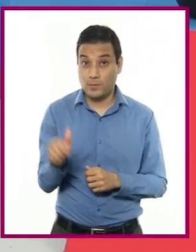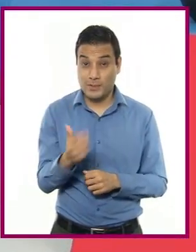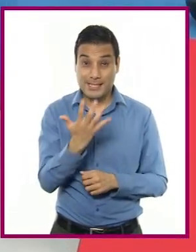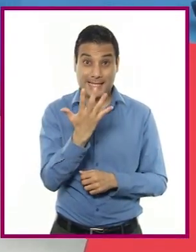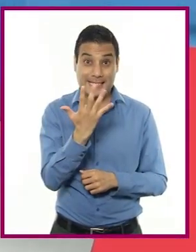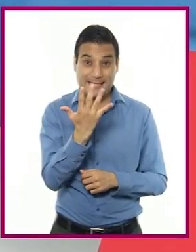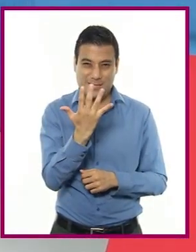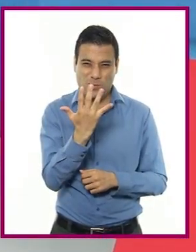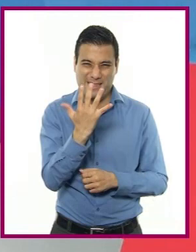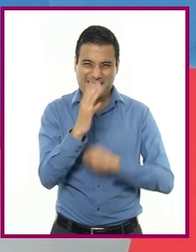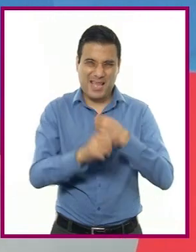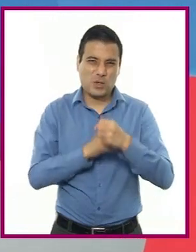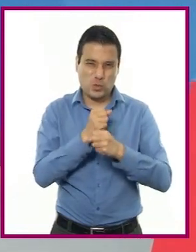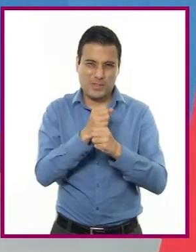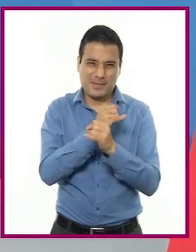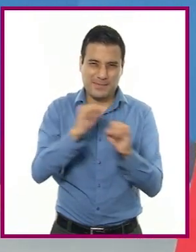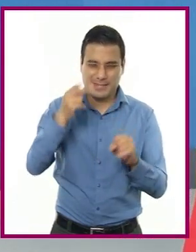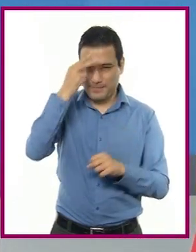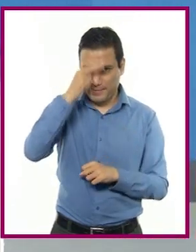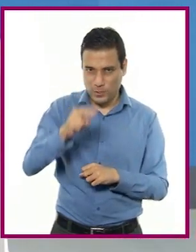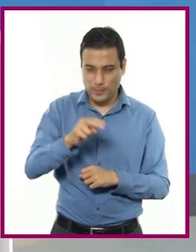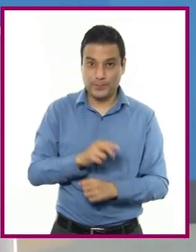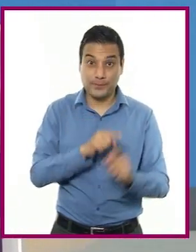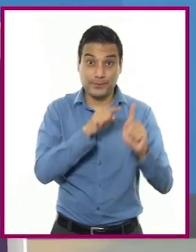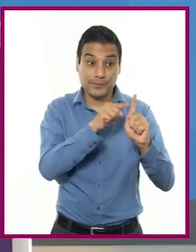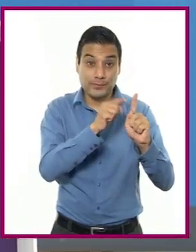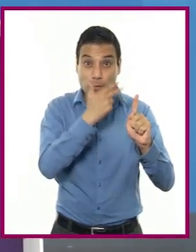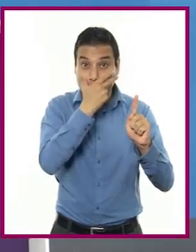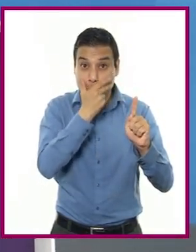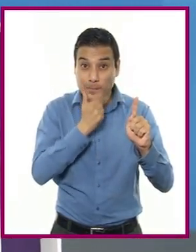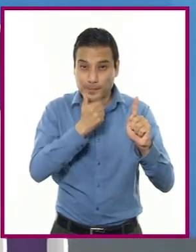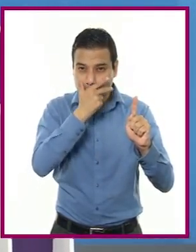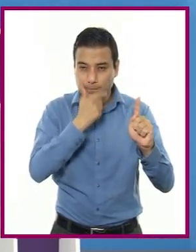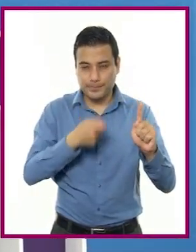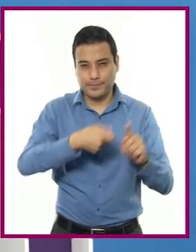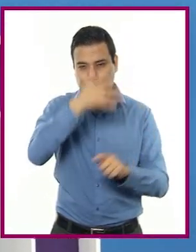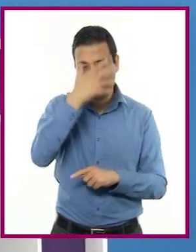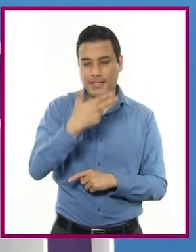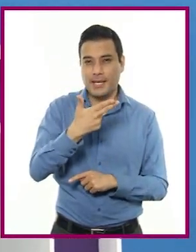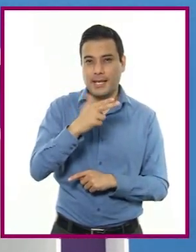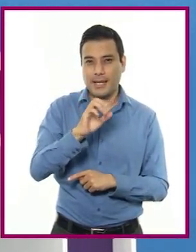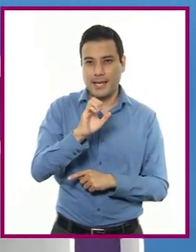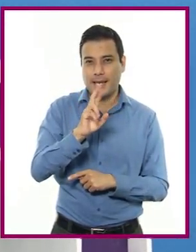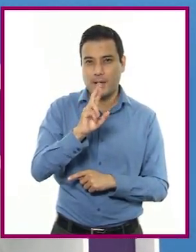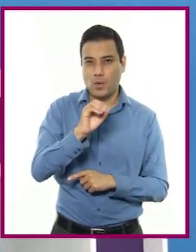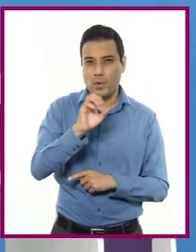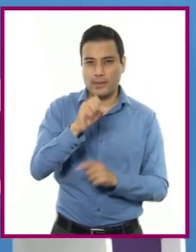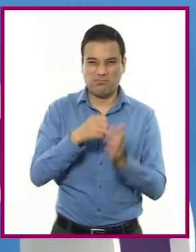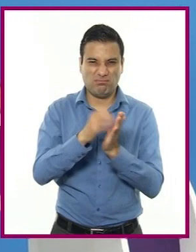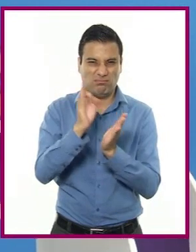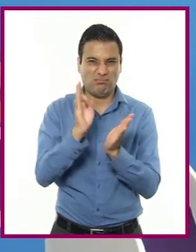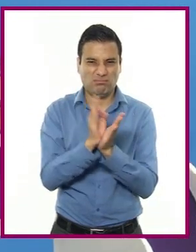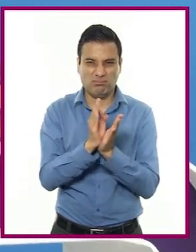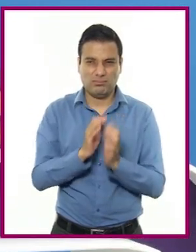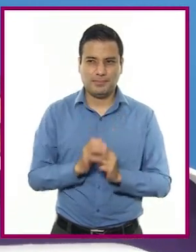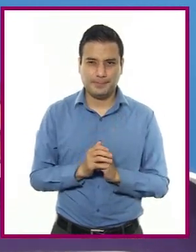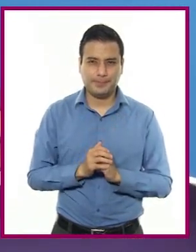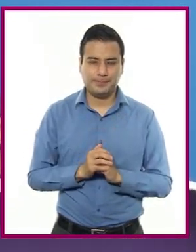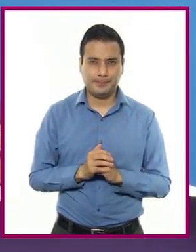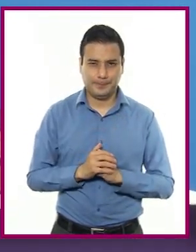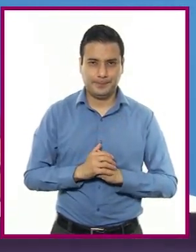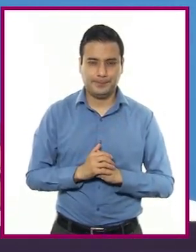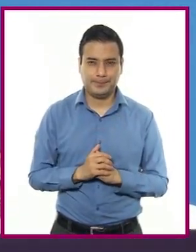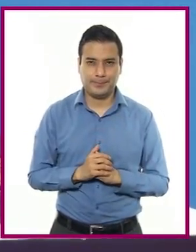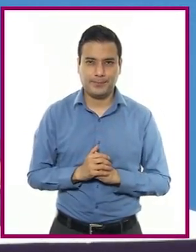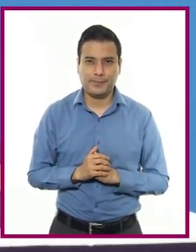la independencia mexicana, Yanga fue nombrado Héroe de México gracias a la diligente labor de Vicente Riva Palacio,